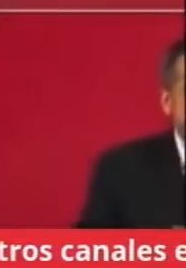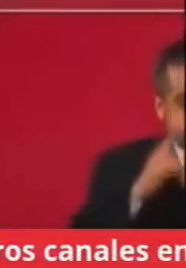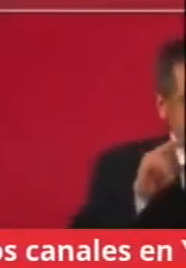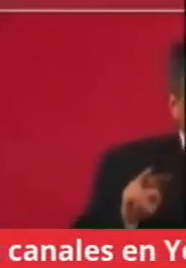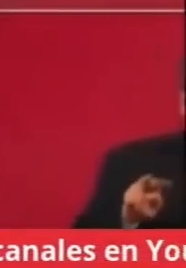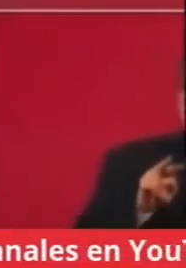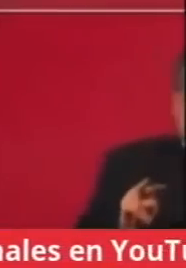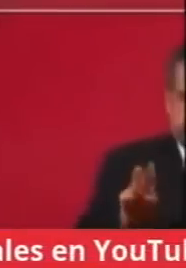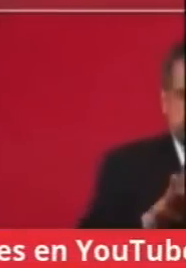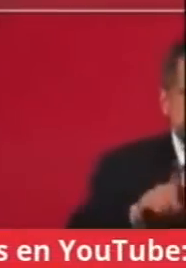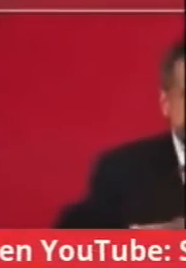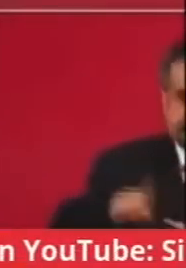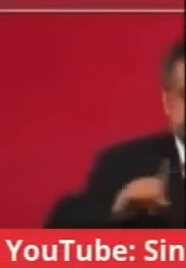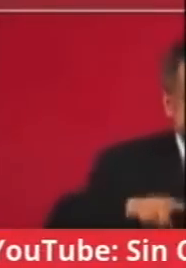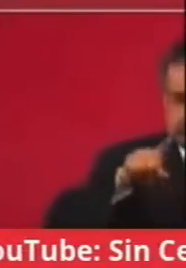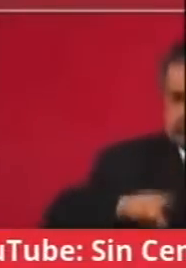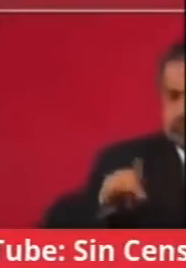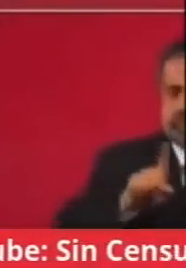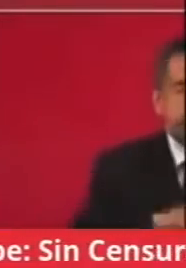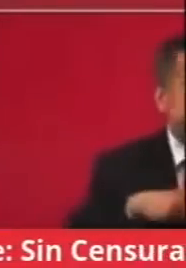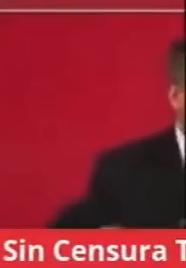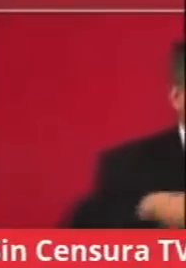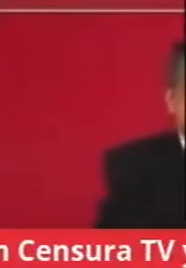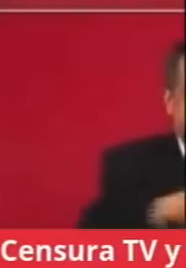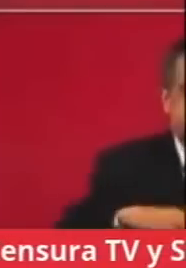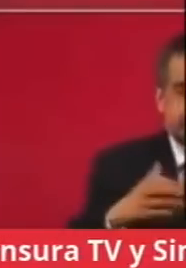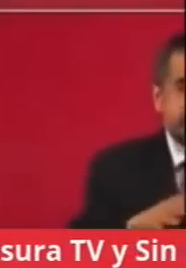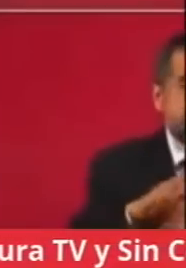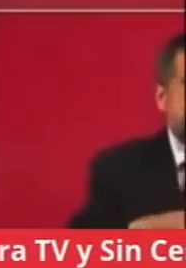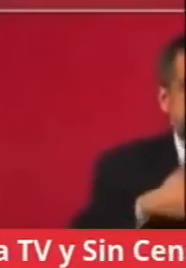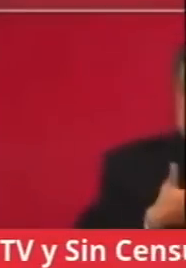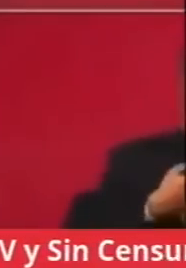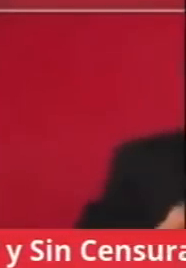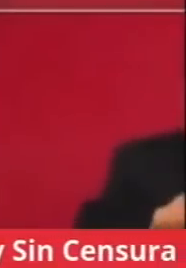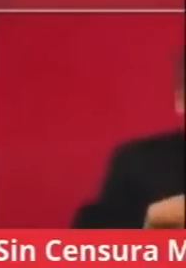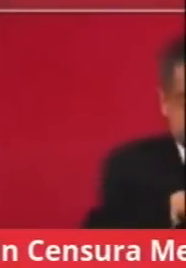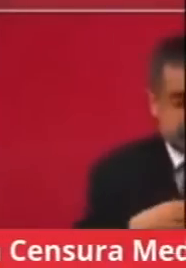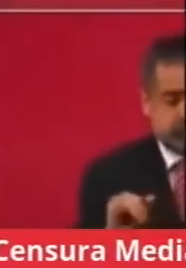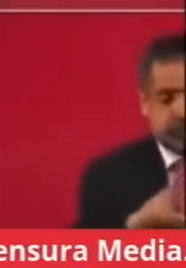muy de pronto, o sea, entre comillas, pronto, hay un cambio